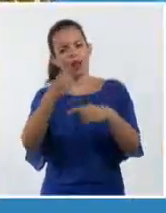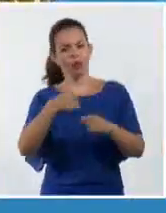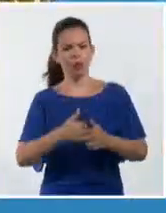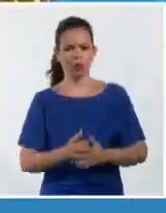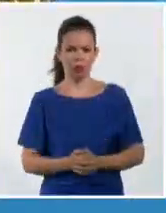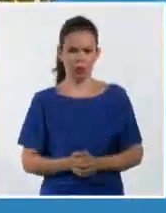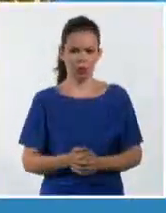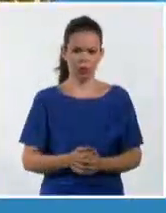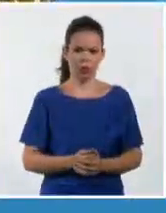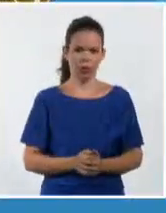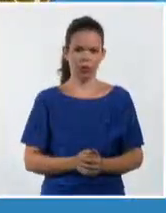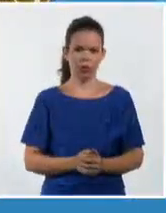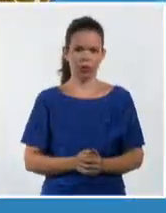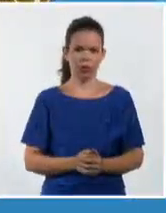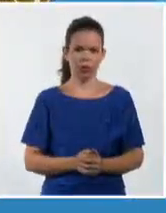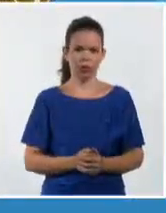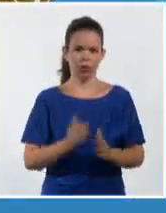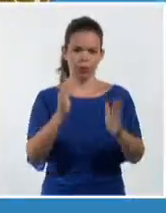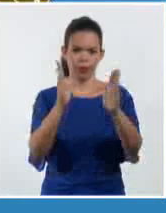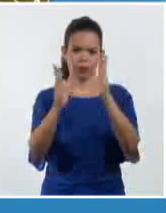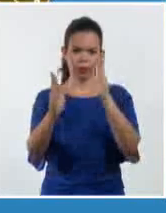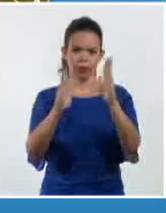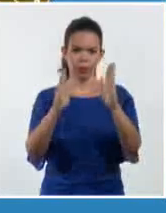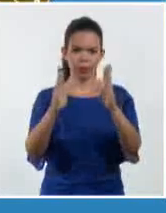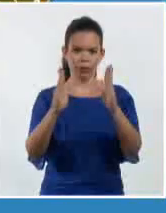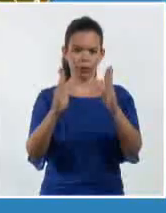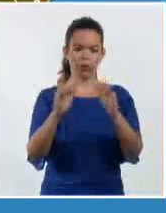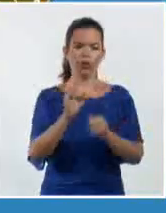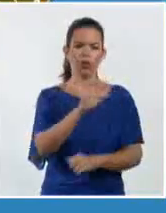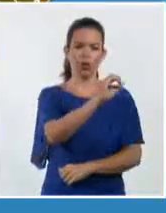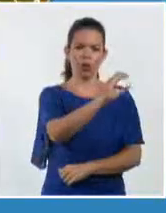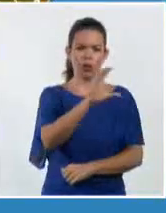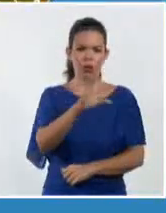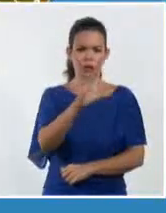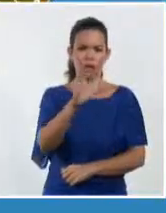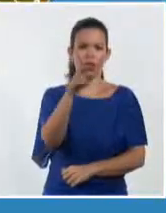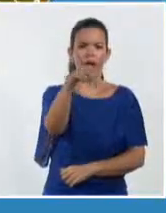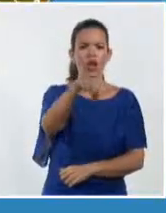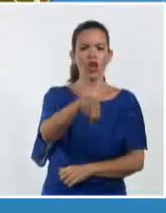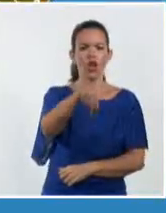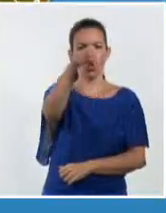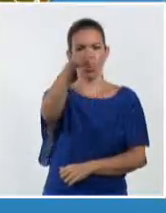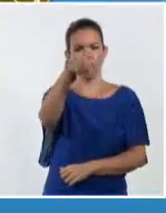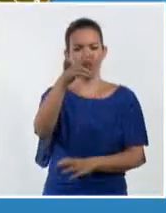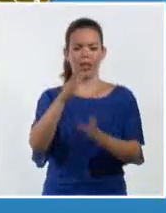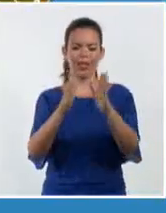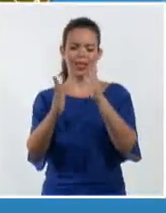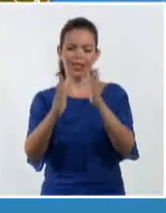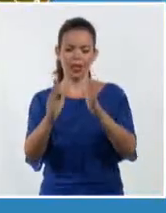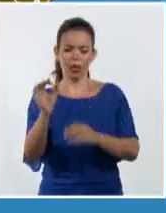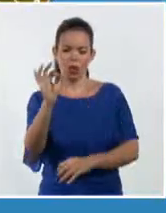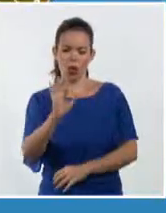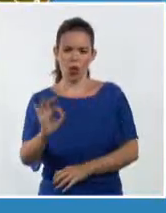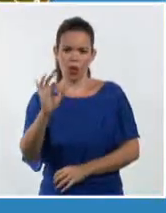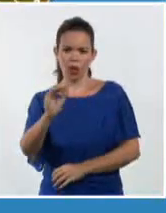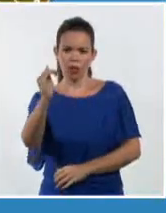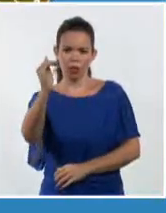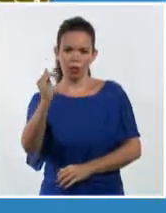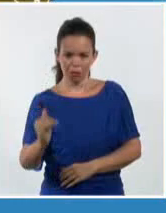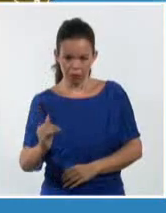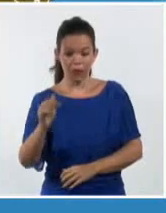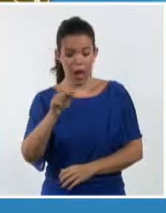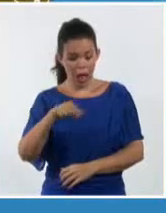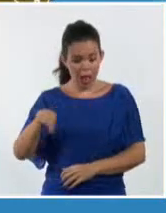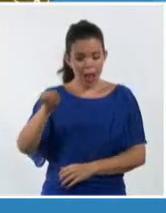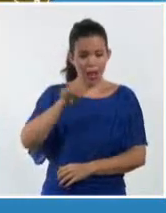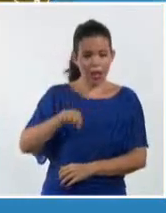y se nublará en zonas del interior y norte de la región occidental y el interior y sur de las regiones central y oriental, con la ocurrencia de aislados chubascos y